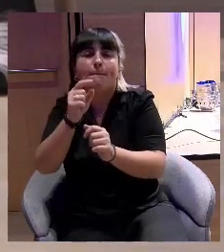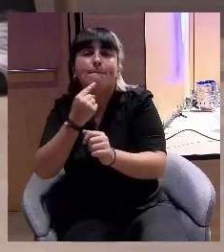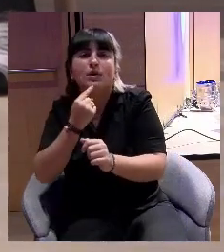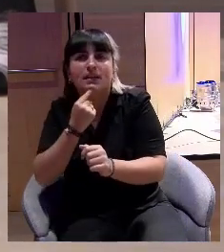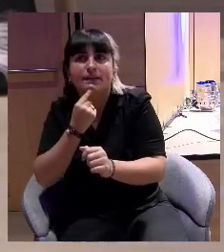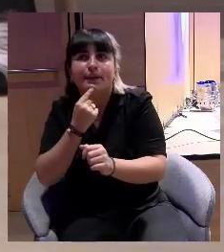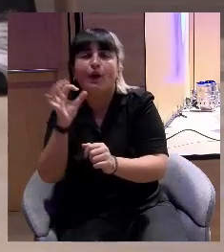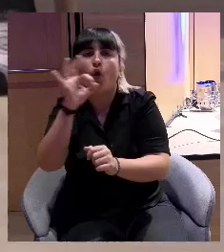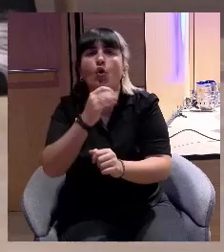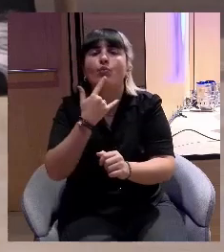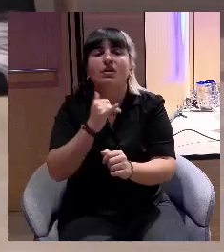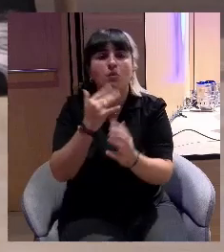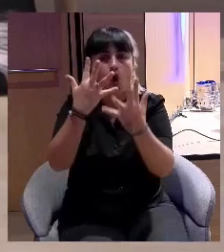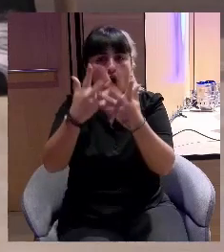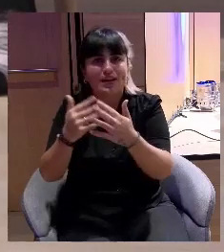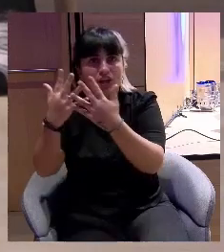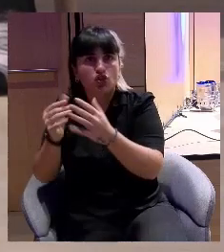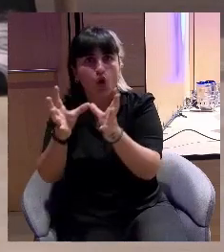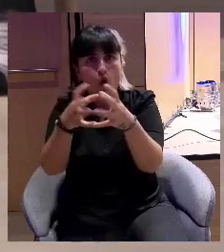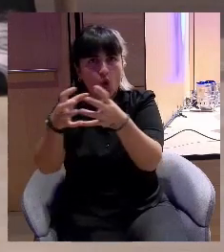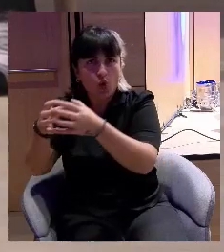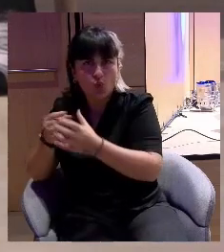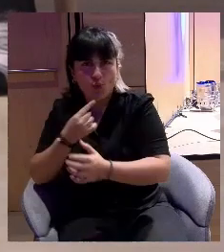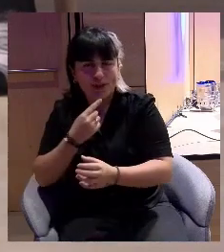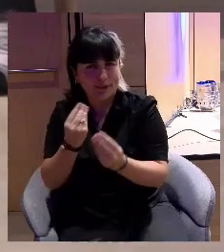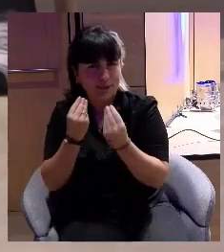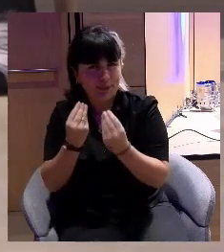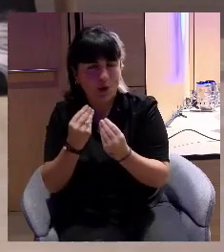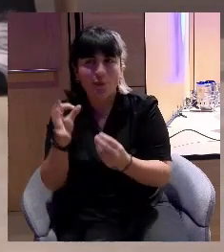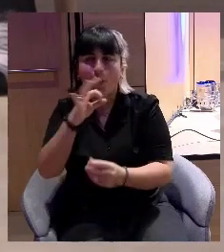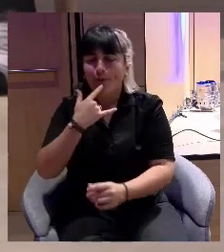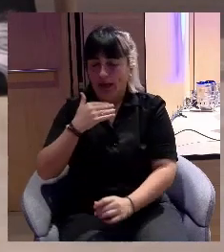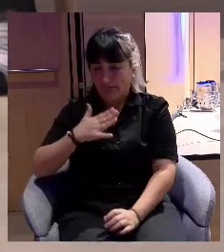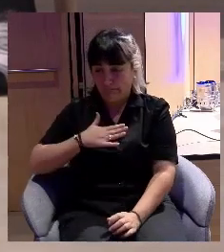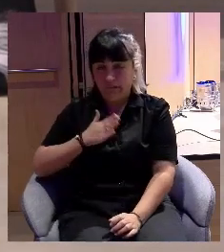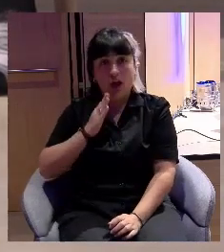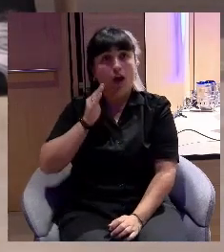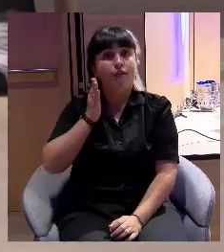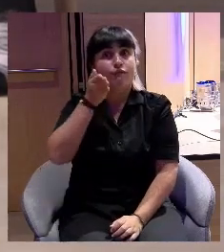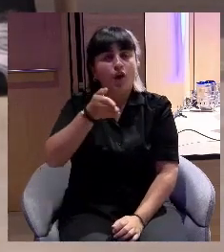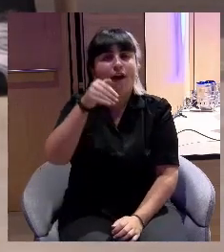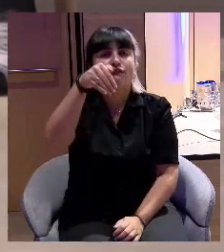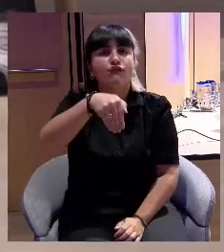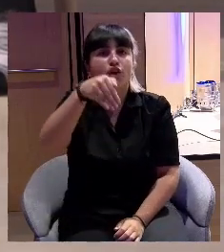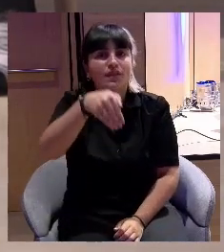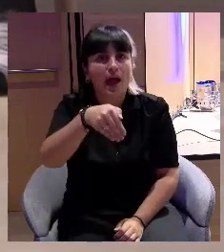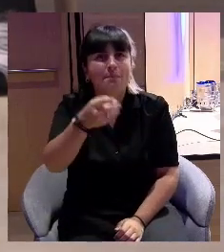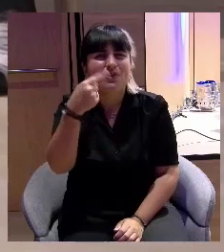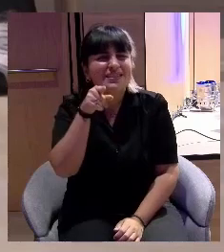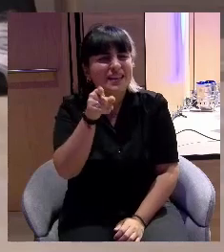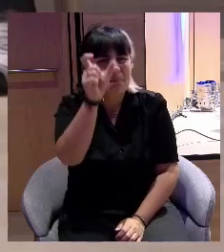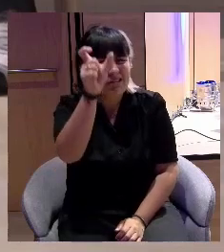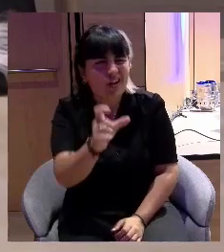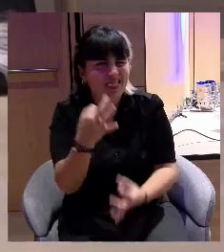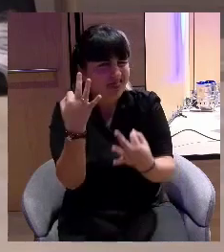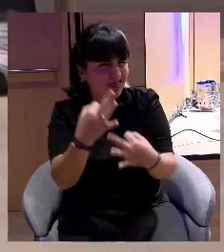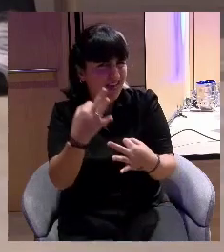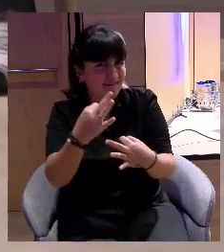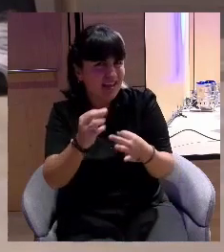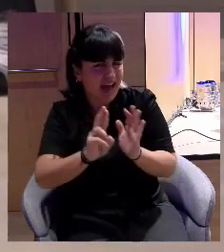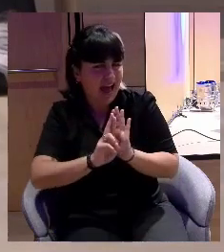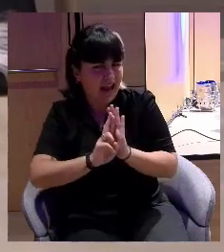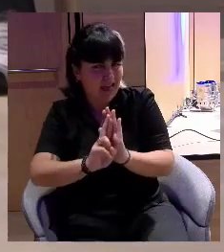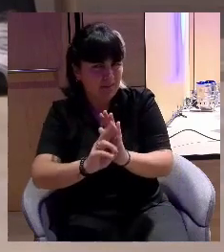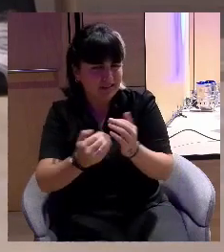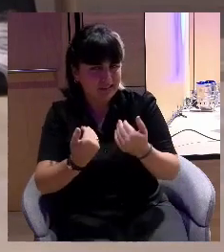quién está en esa comisión, si la persona por la que votaste está realmente representándote en la